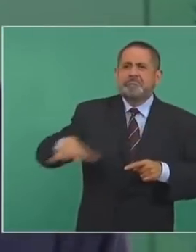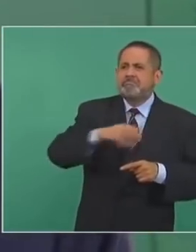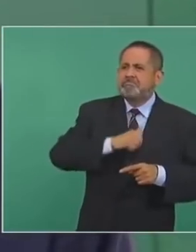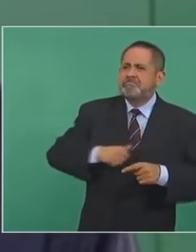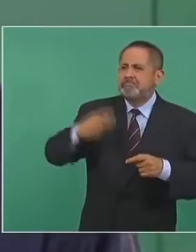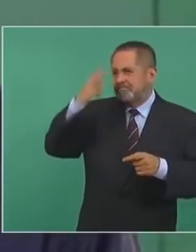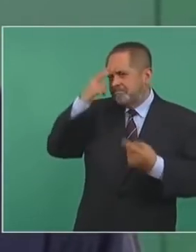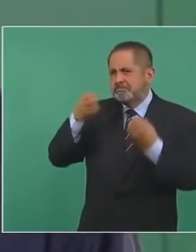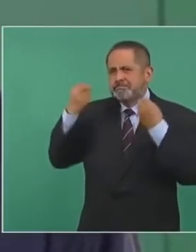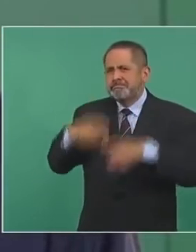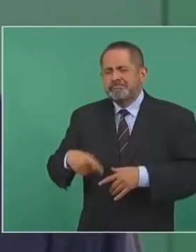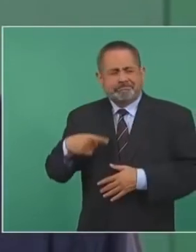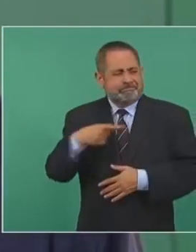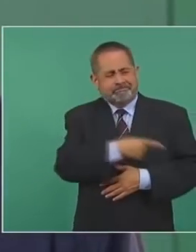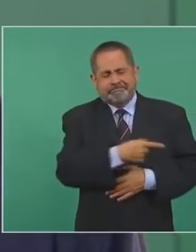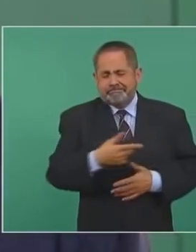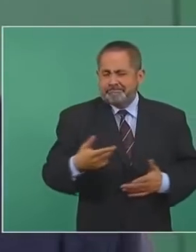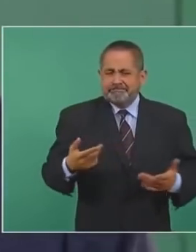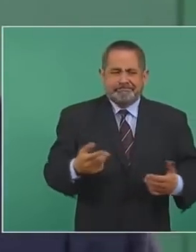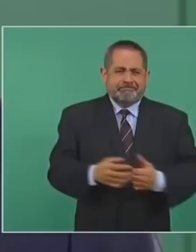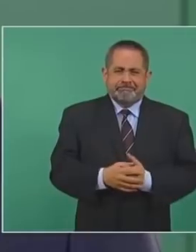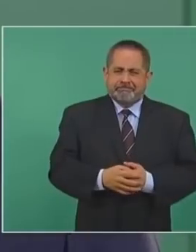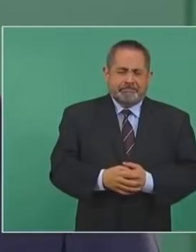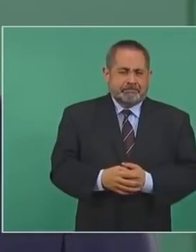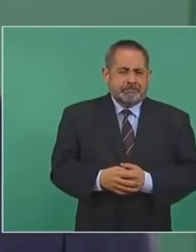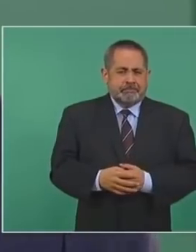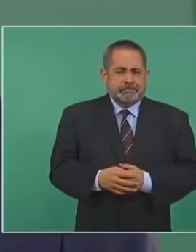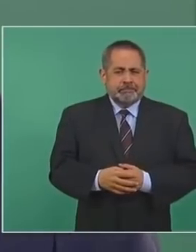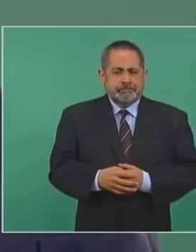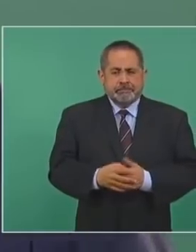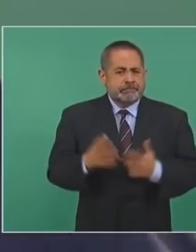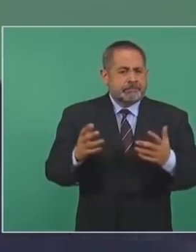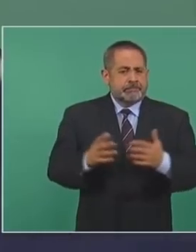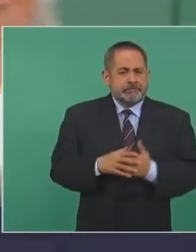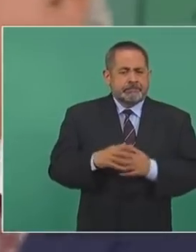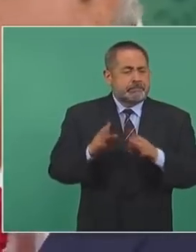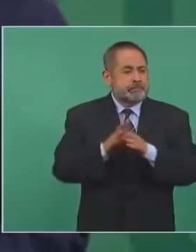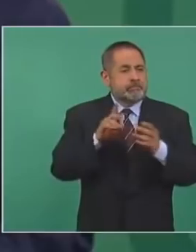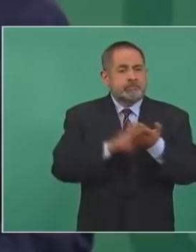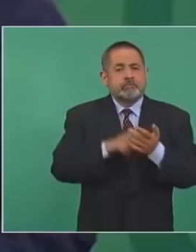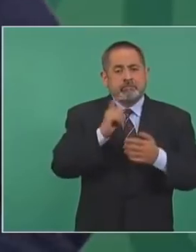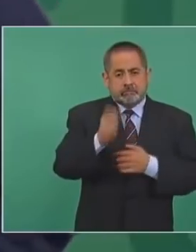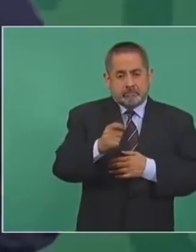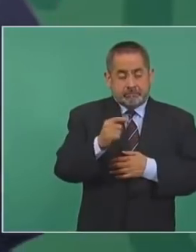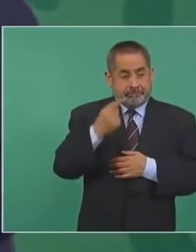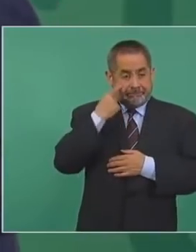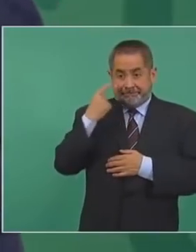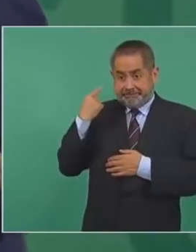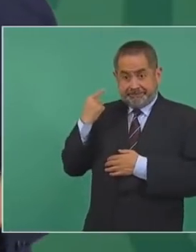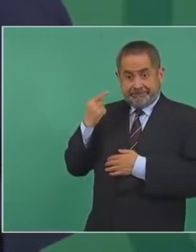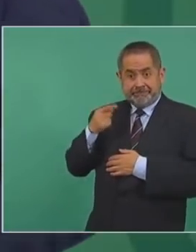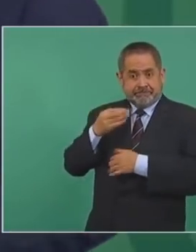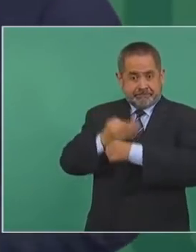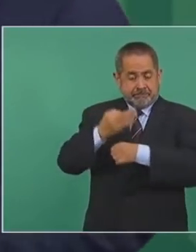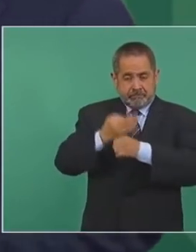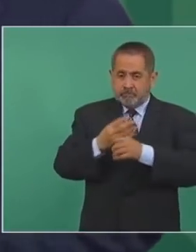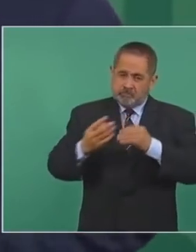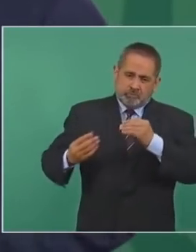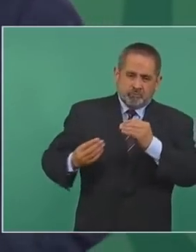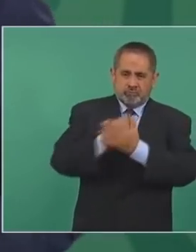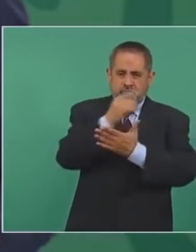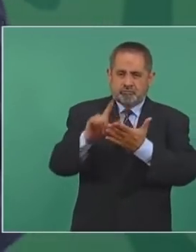a México. Porque imagínense que esta reforma que ahora